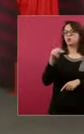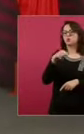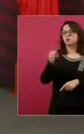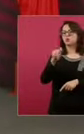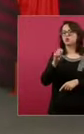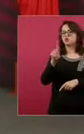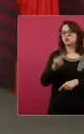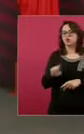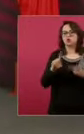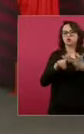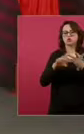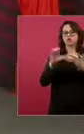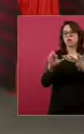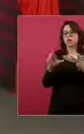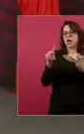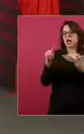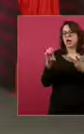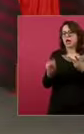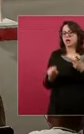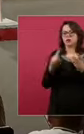Augusto y pues el alcalde.